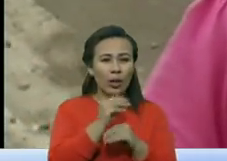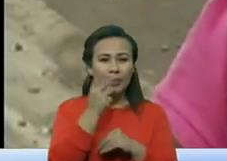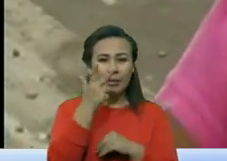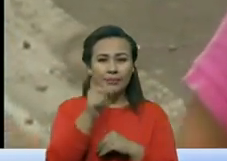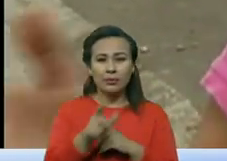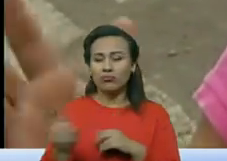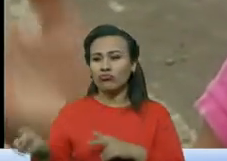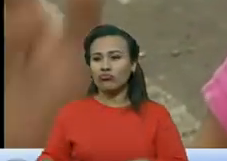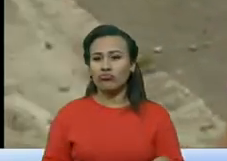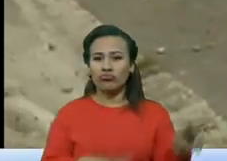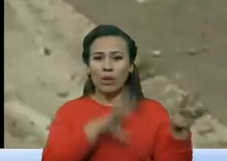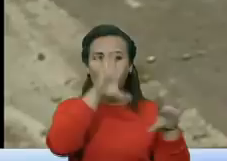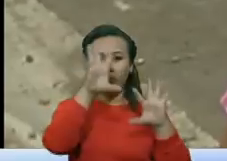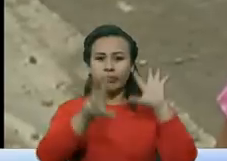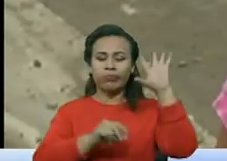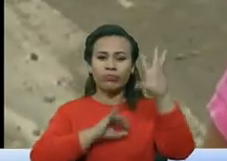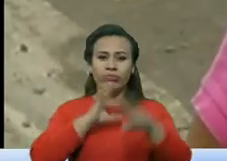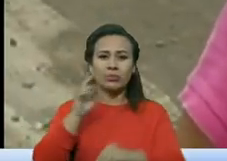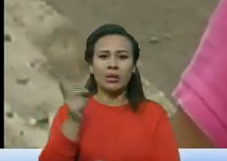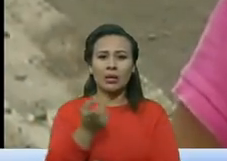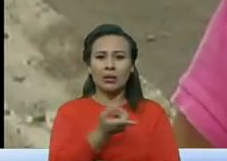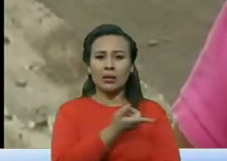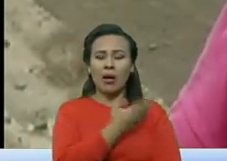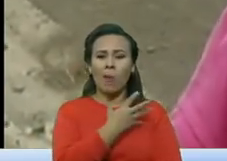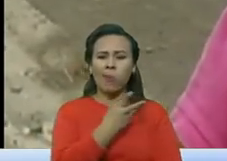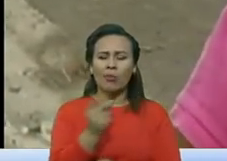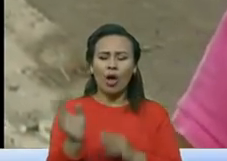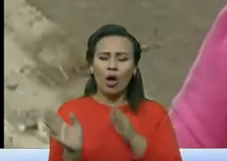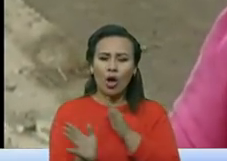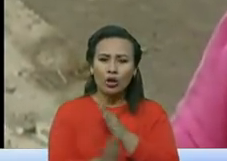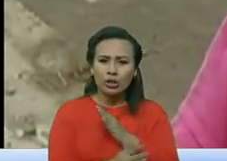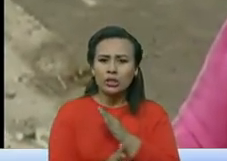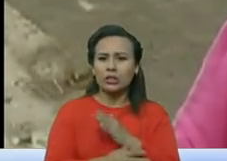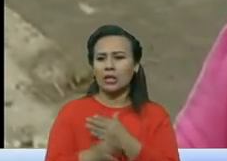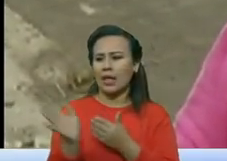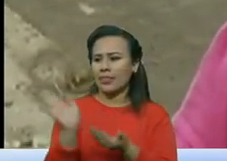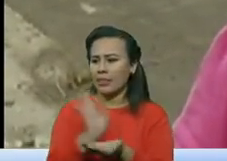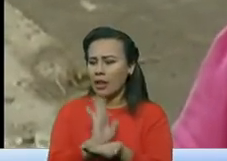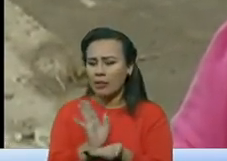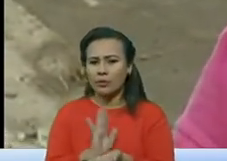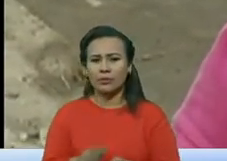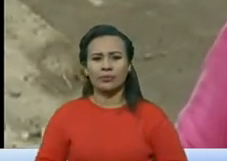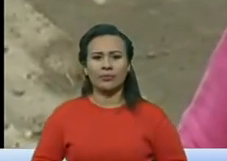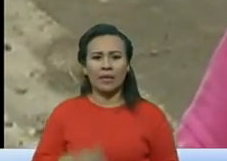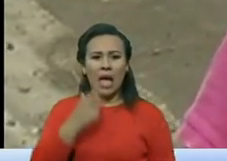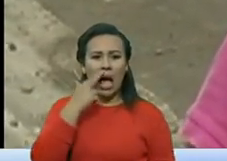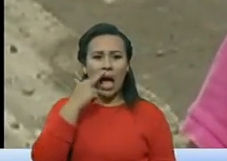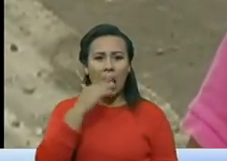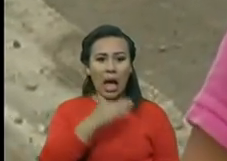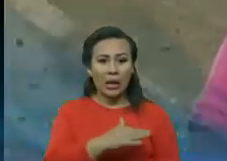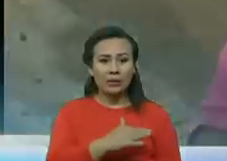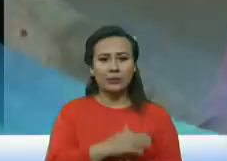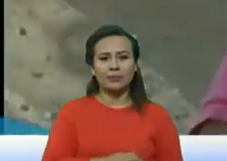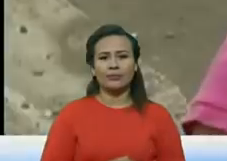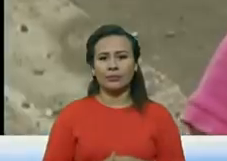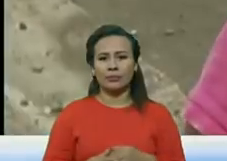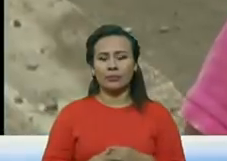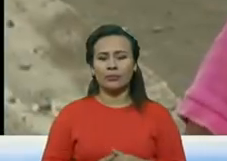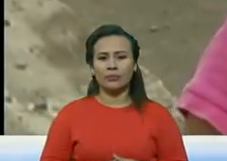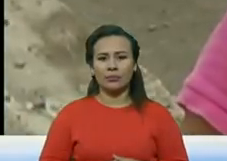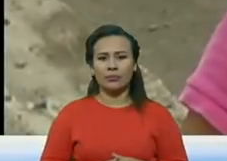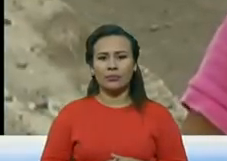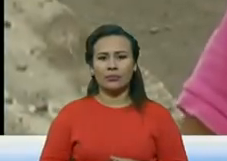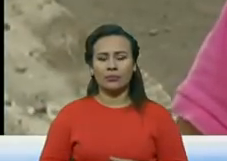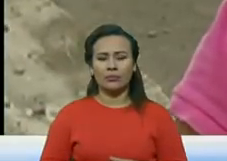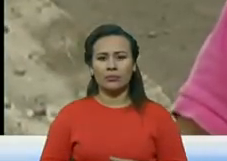personas. Ahí a la pobre vecina se le han llevado cocina, televisor, tanque de gas, la cocina por ahí se le